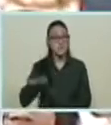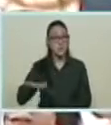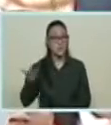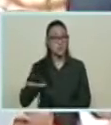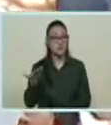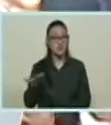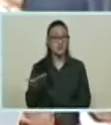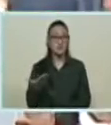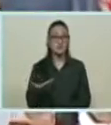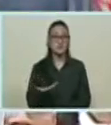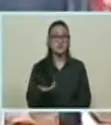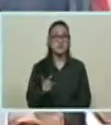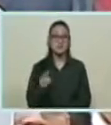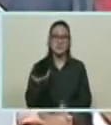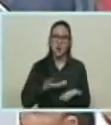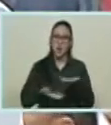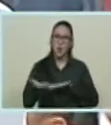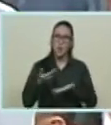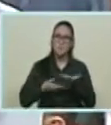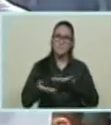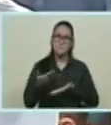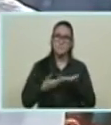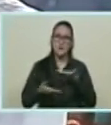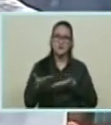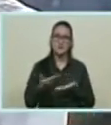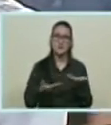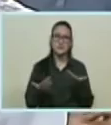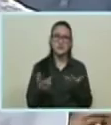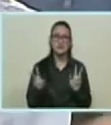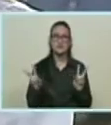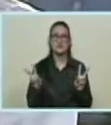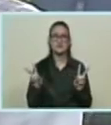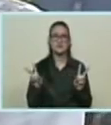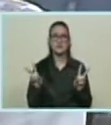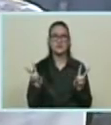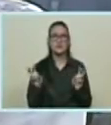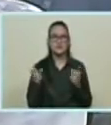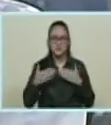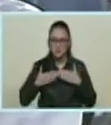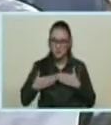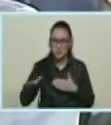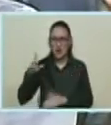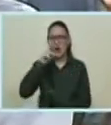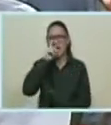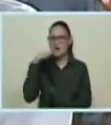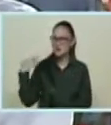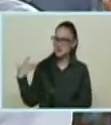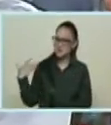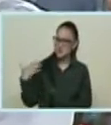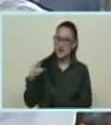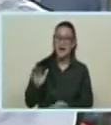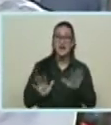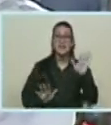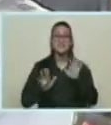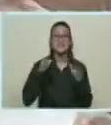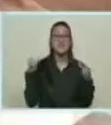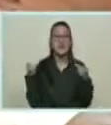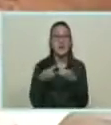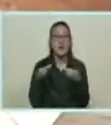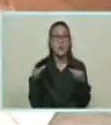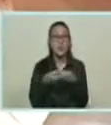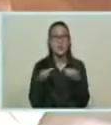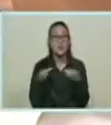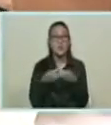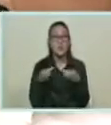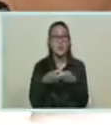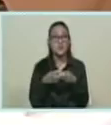Y allí pudimos compartir, presidente, en esa relación que se ha construido a lo largo de estos años, van 15 reuniones de las comisiones